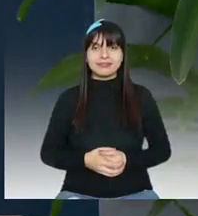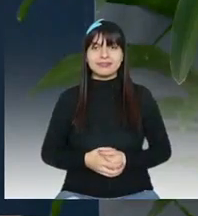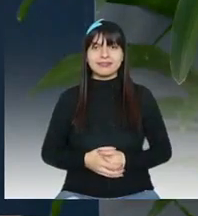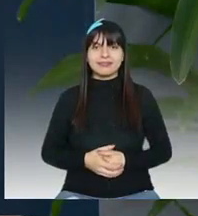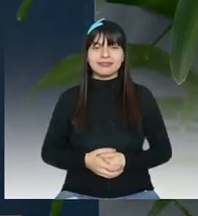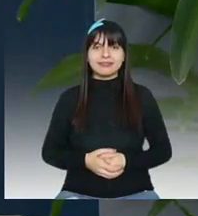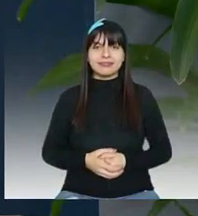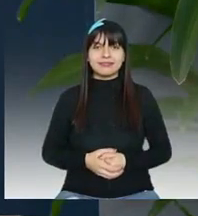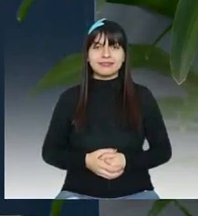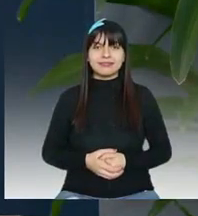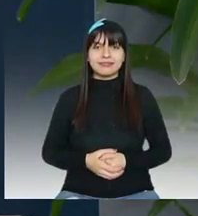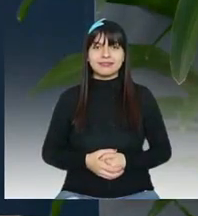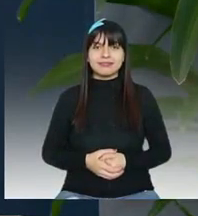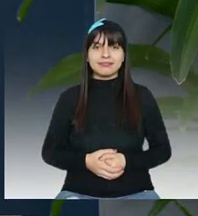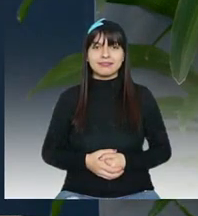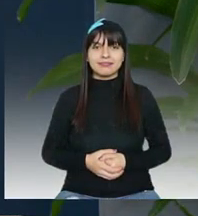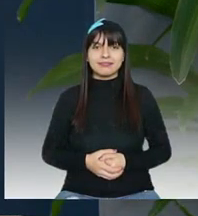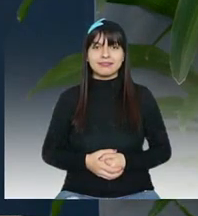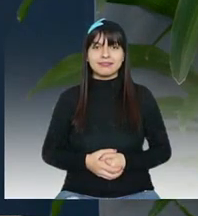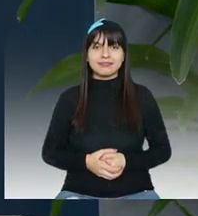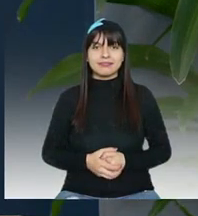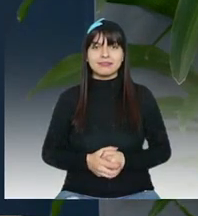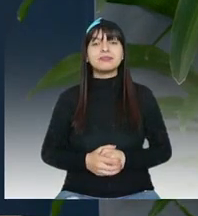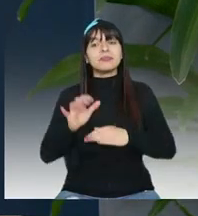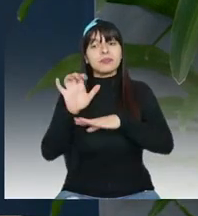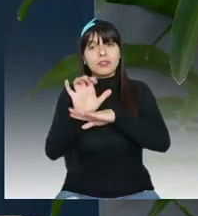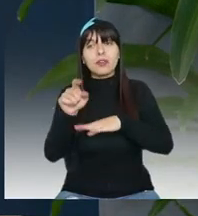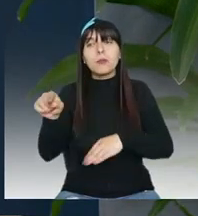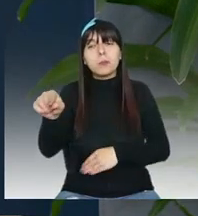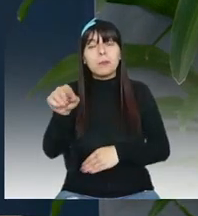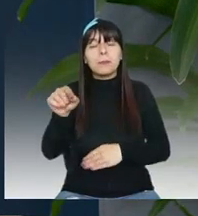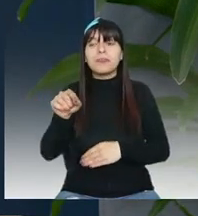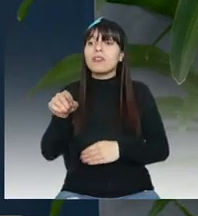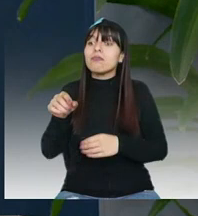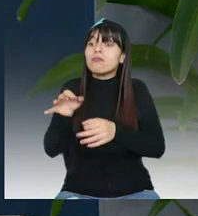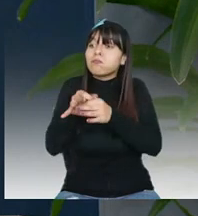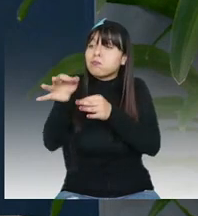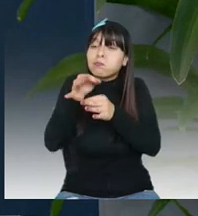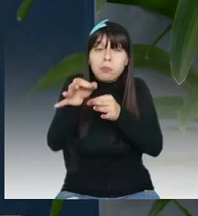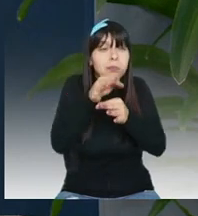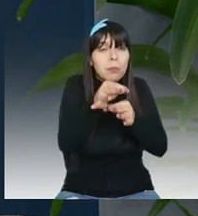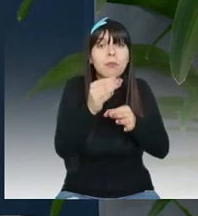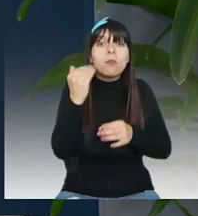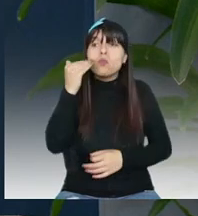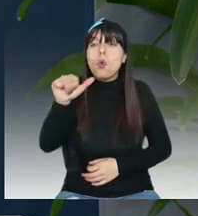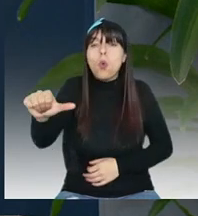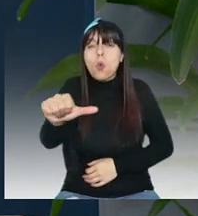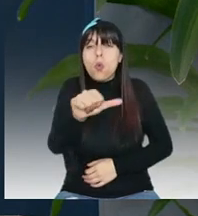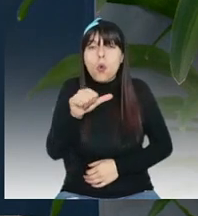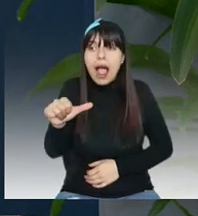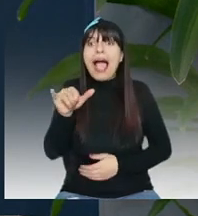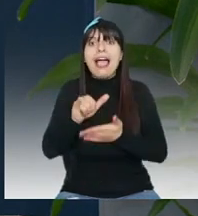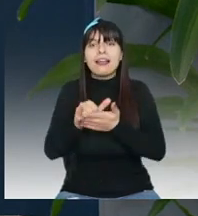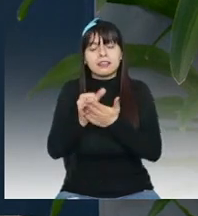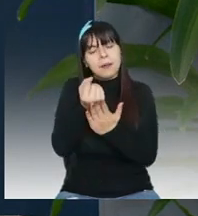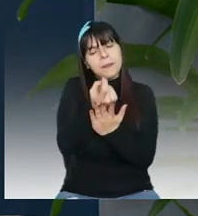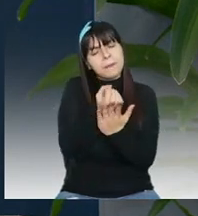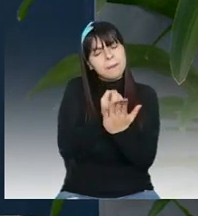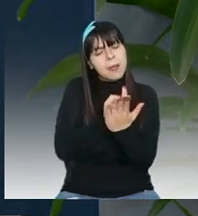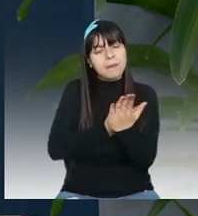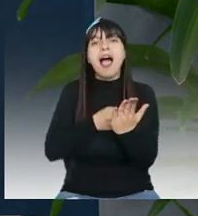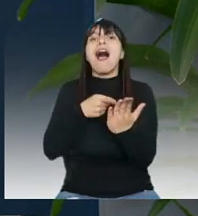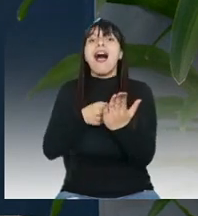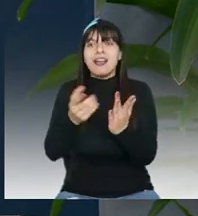Las labores de cuidado en el hogar en la zona rural de Bogotá la desarrollan las mujeres. Así quedó evidenciado en una encuesta que se realizó en diferentes zonas del país,